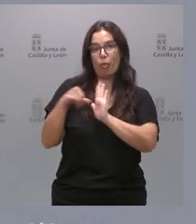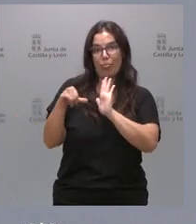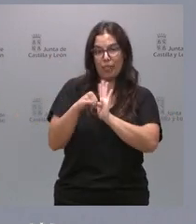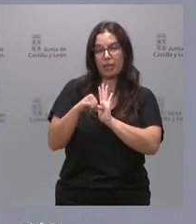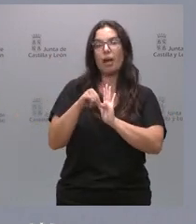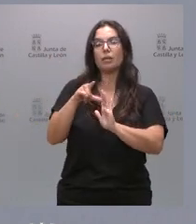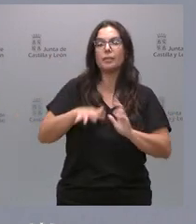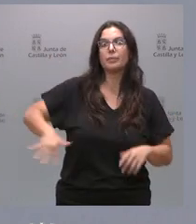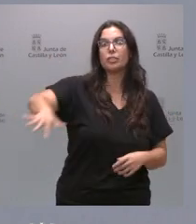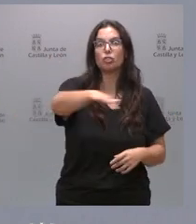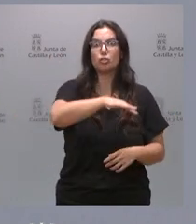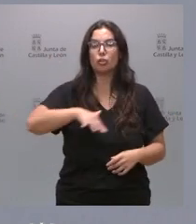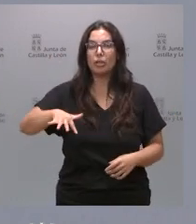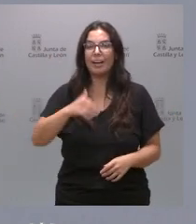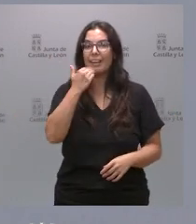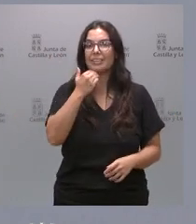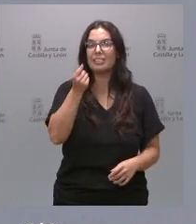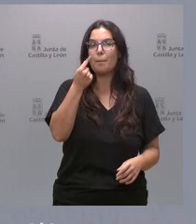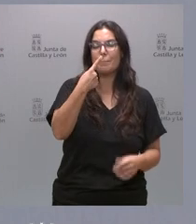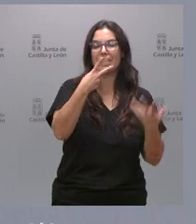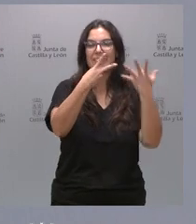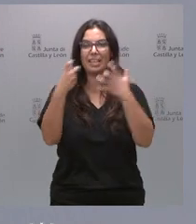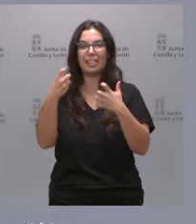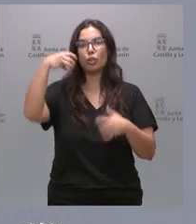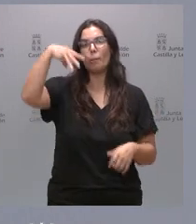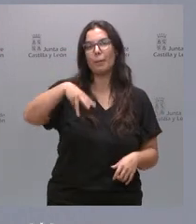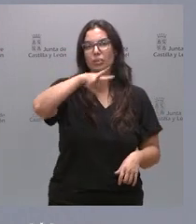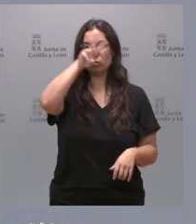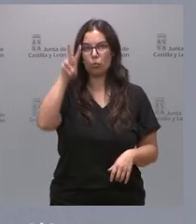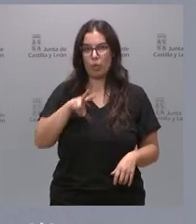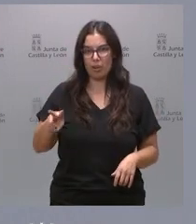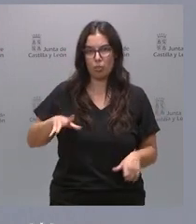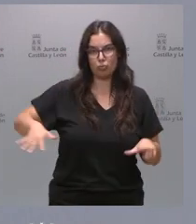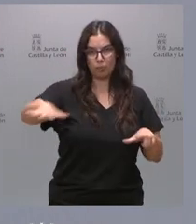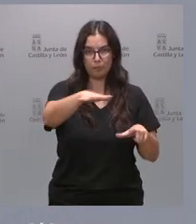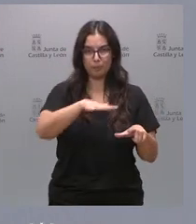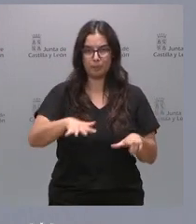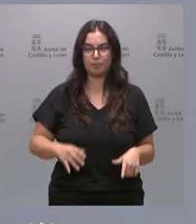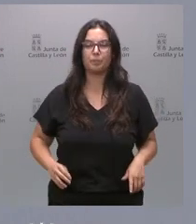y ocupará una superficie de casi 1700 metros cuadrados